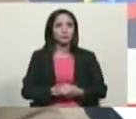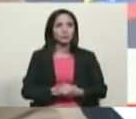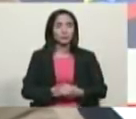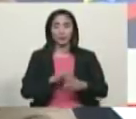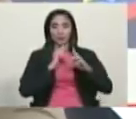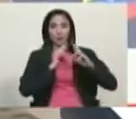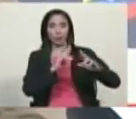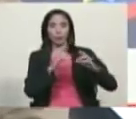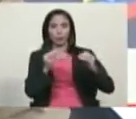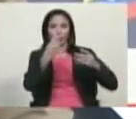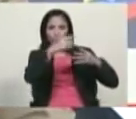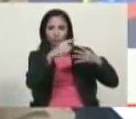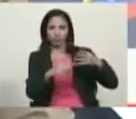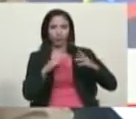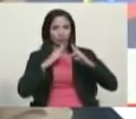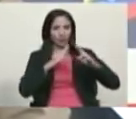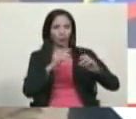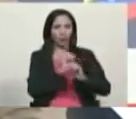diciendo las cosas